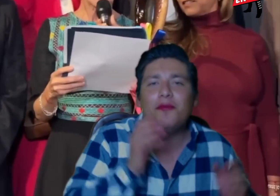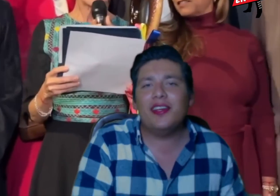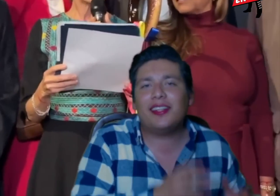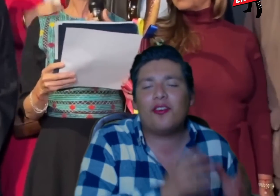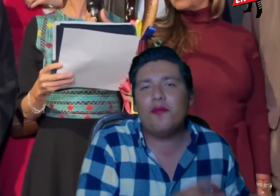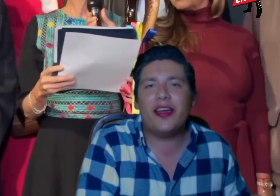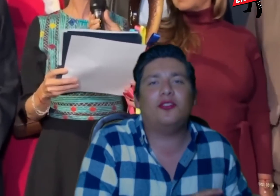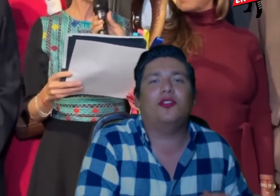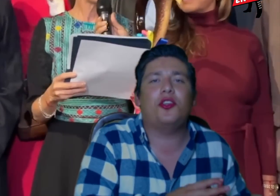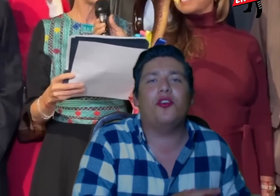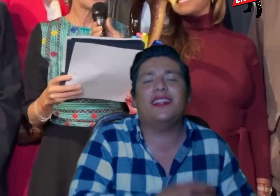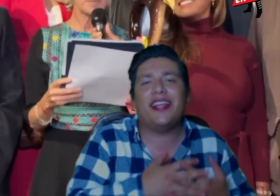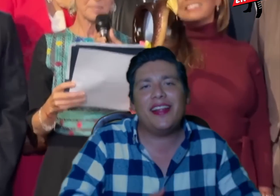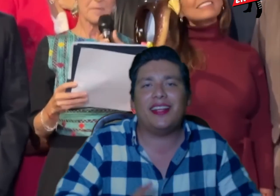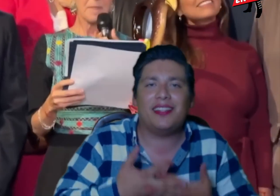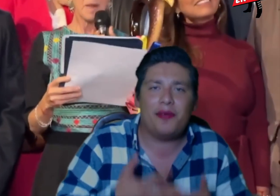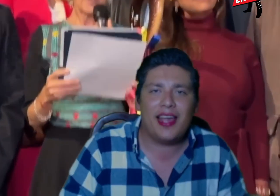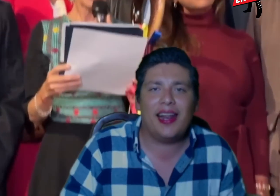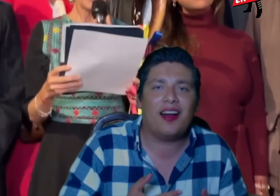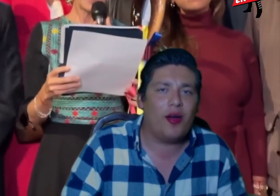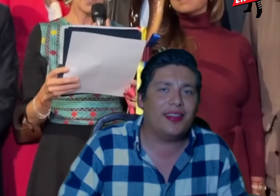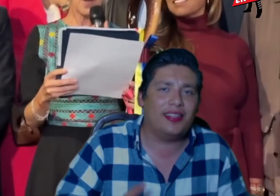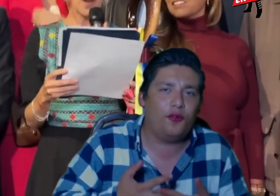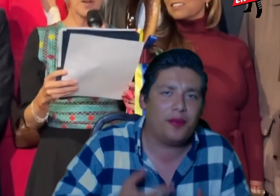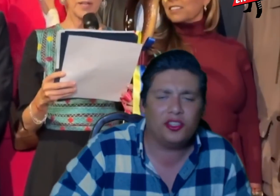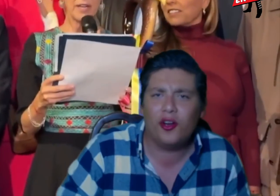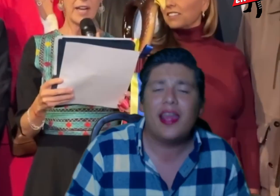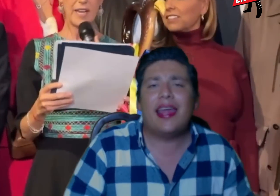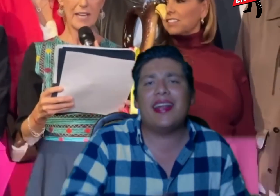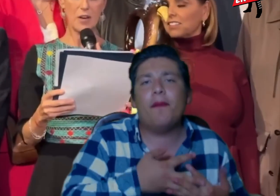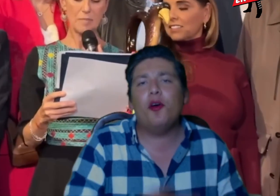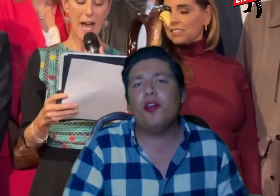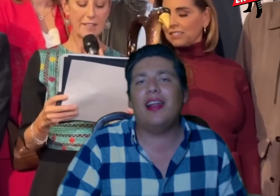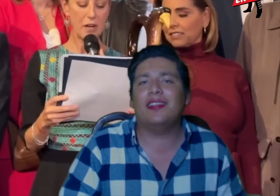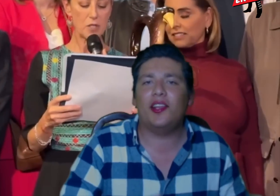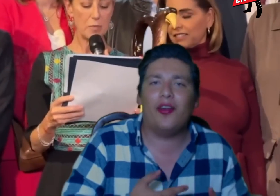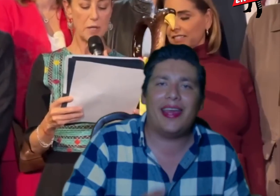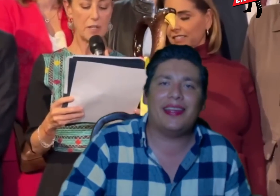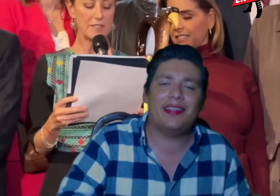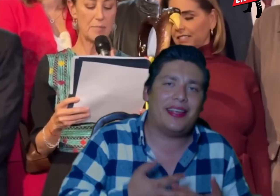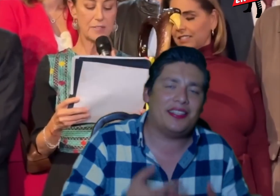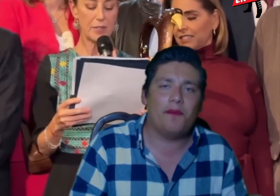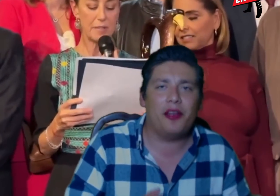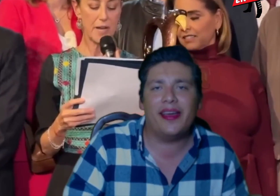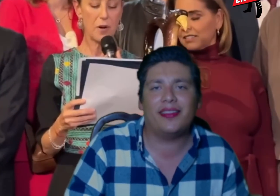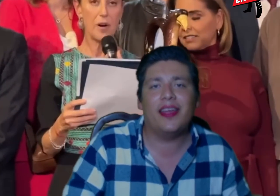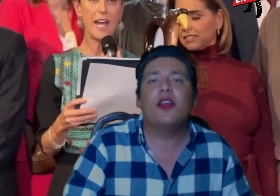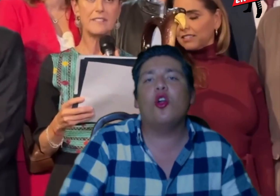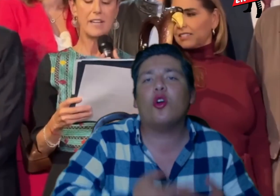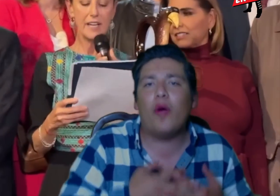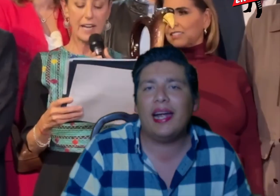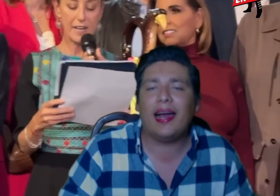nos demuestra cómo estos señores quieren trastabillar a la cuarta transformación en apoyo de la señora X, que